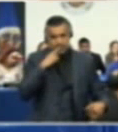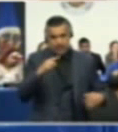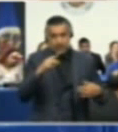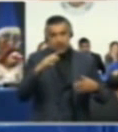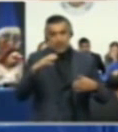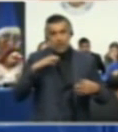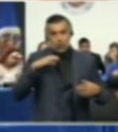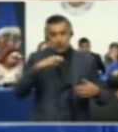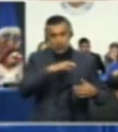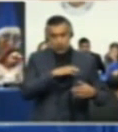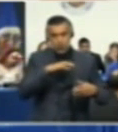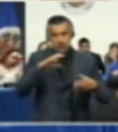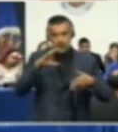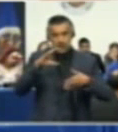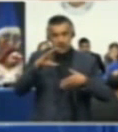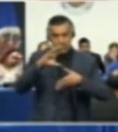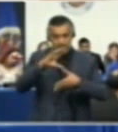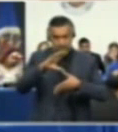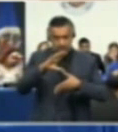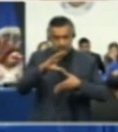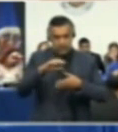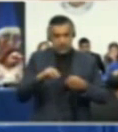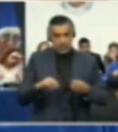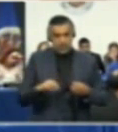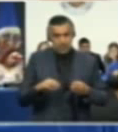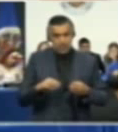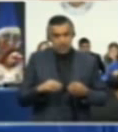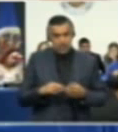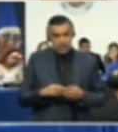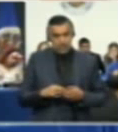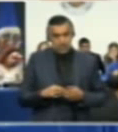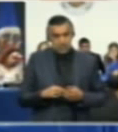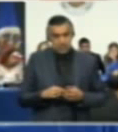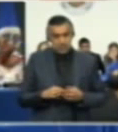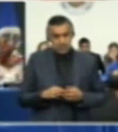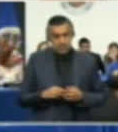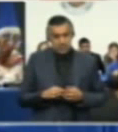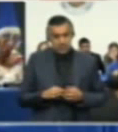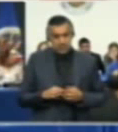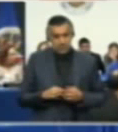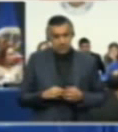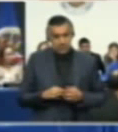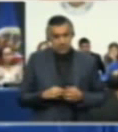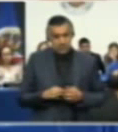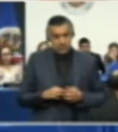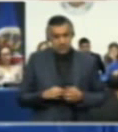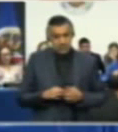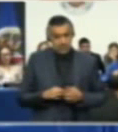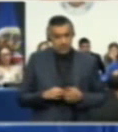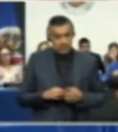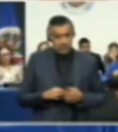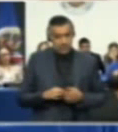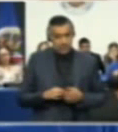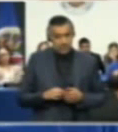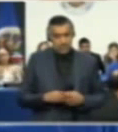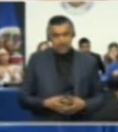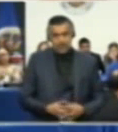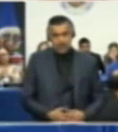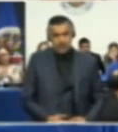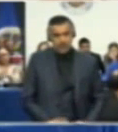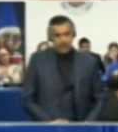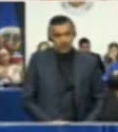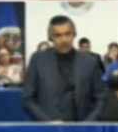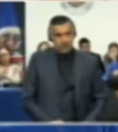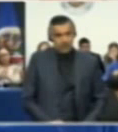avances significativos, extraordinarios, históricos en el campo de la discapacidad. El Perú